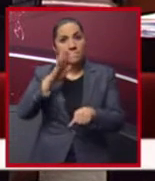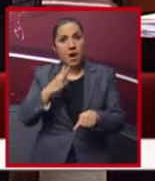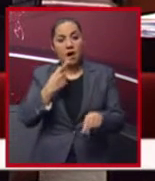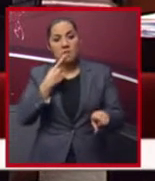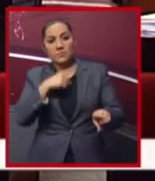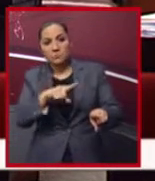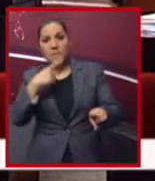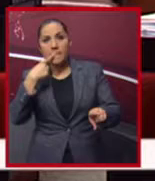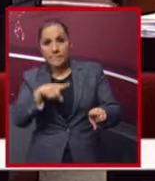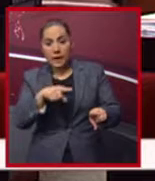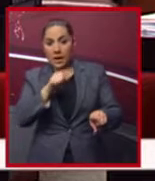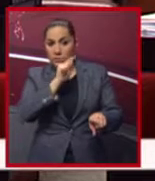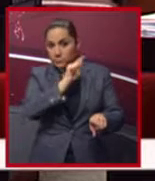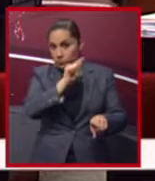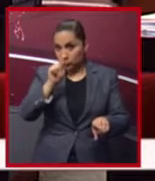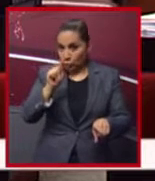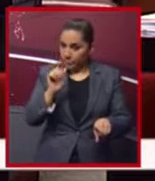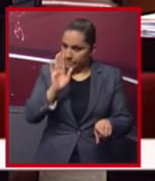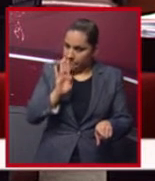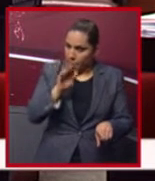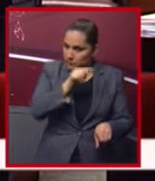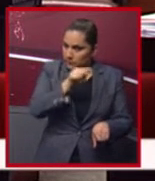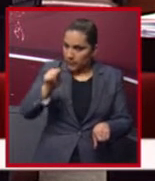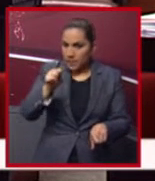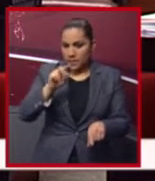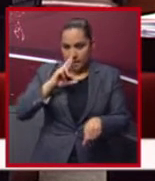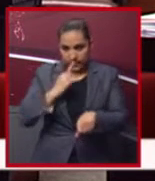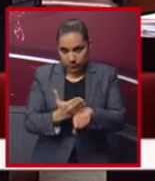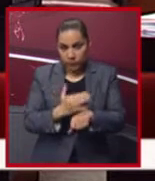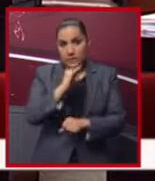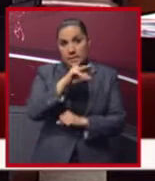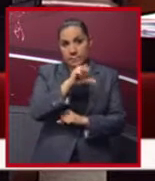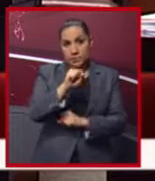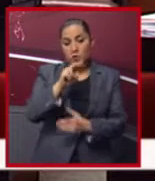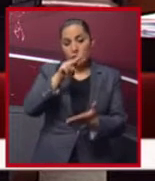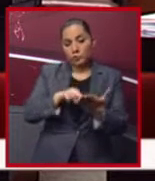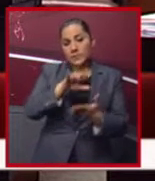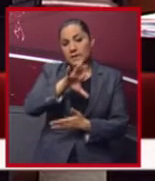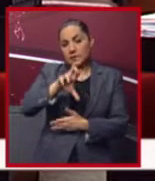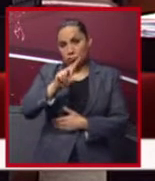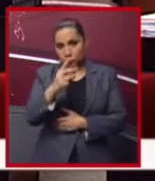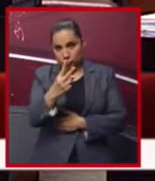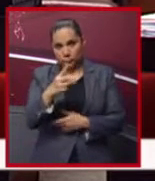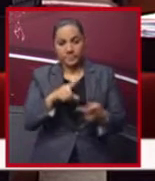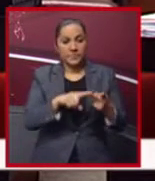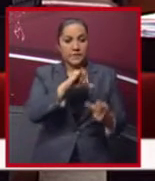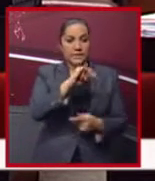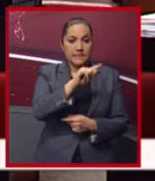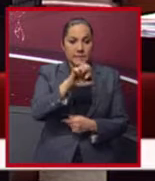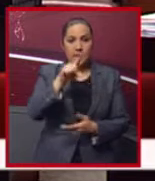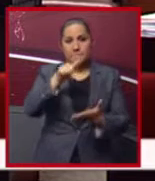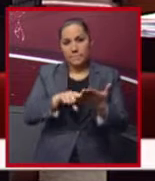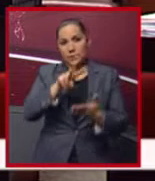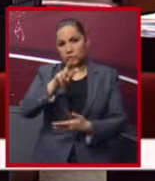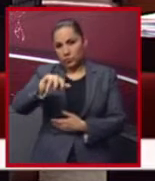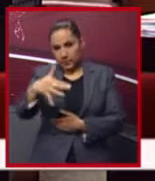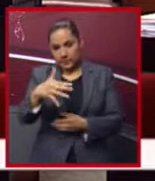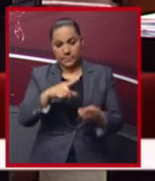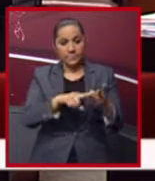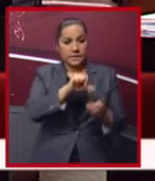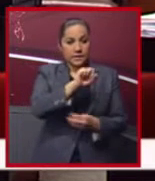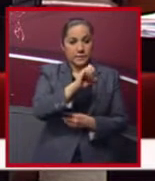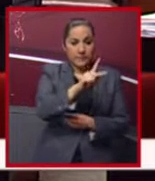presuntamente responsables, fueron IMSS, 2.532 casos, ISSSTE, 1.215,